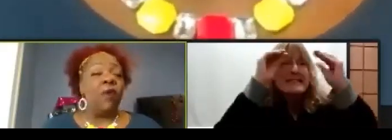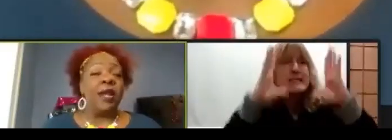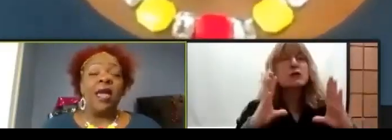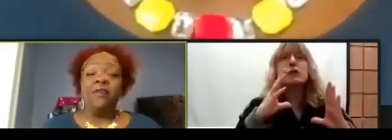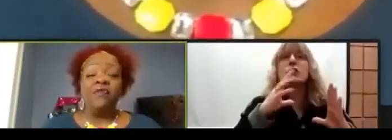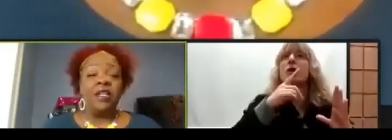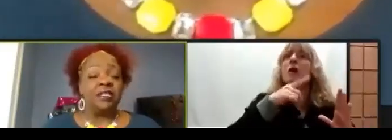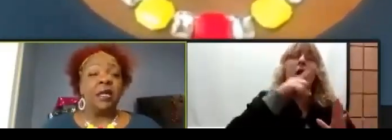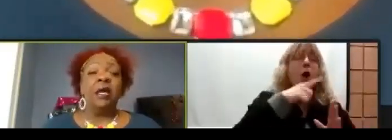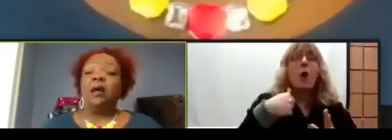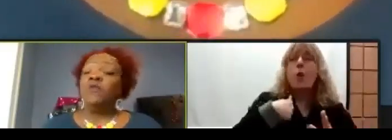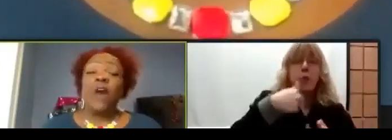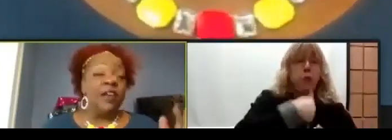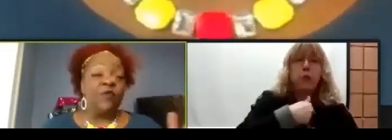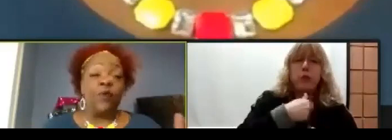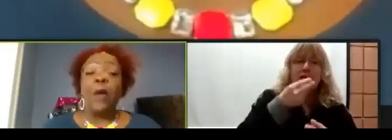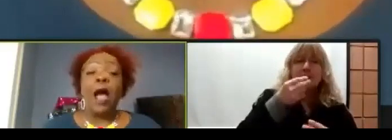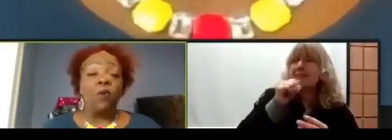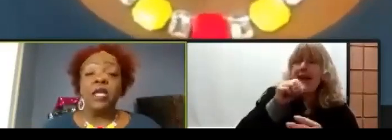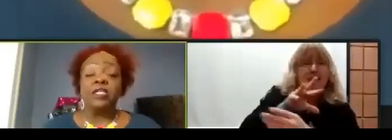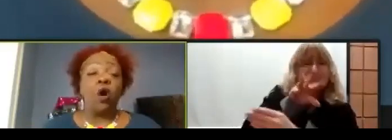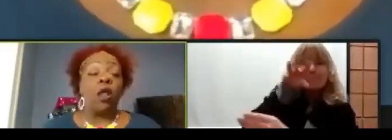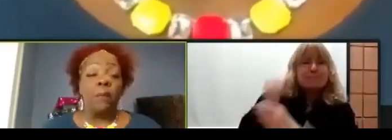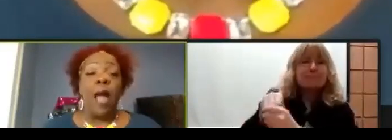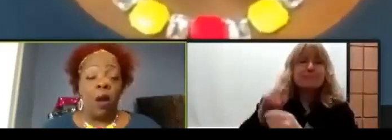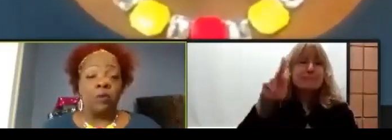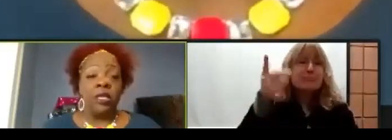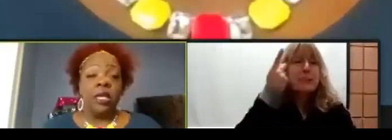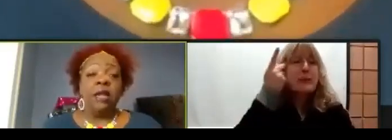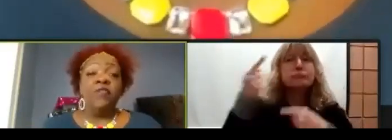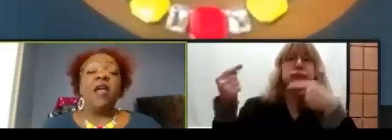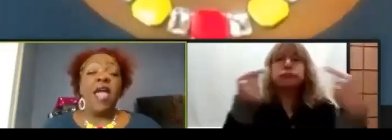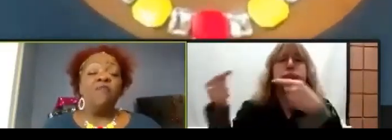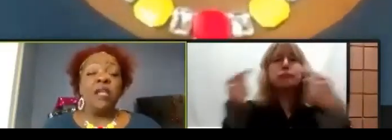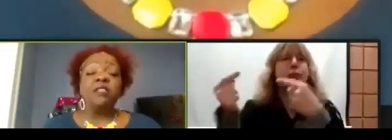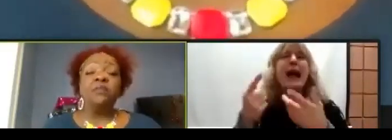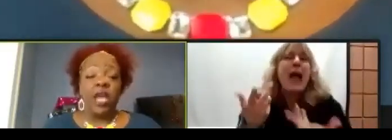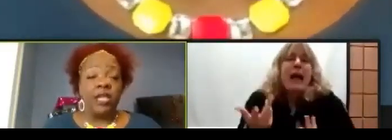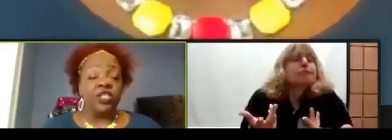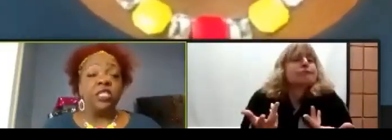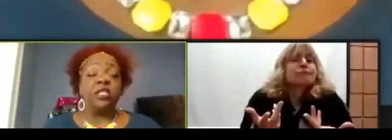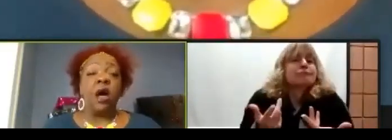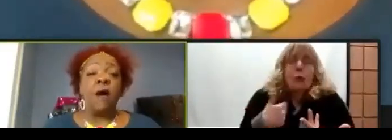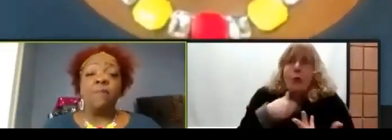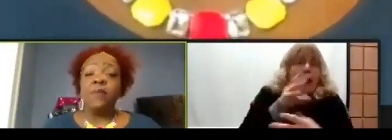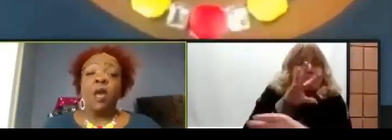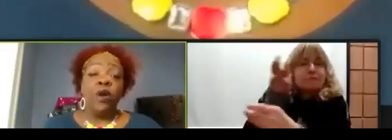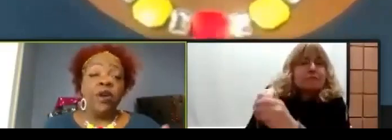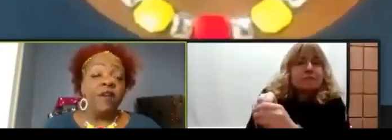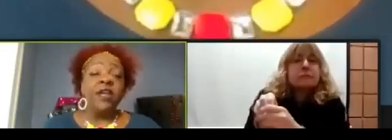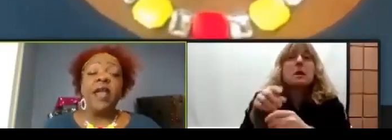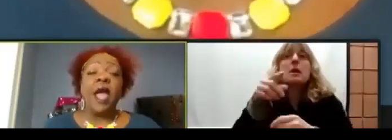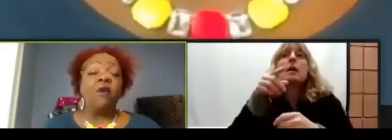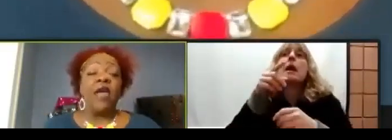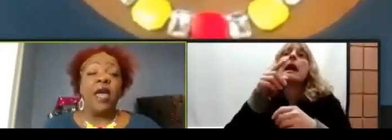de poder que están teniendo han tenido unos cambios estamos escuchando ahorita quieren